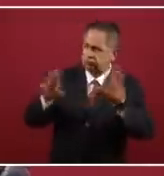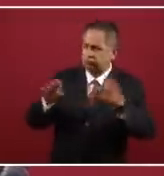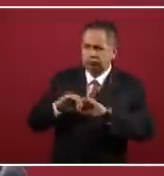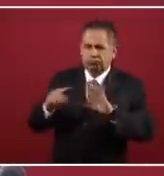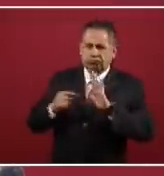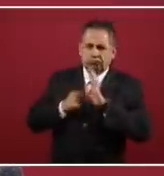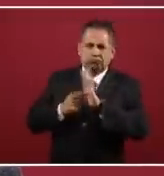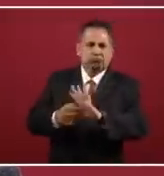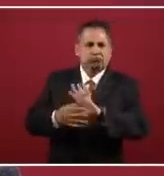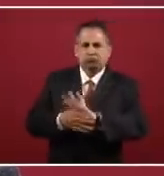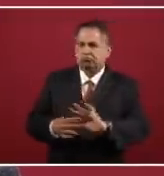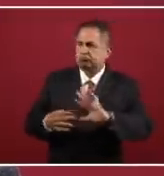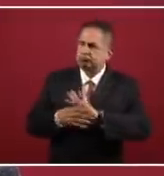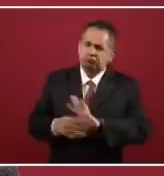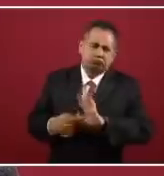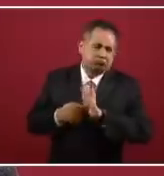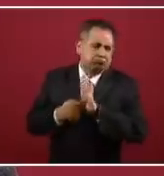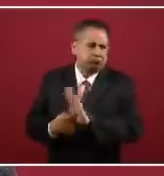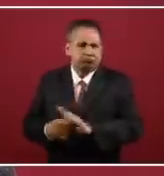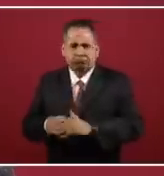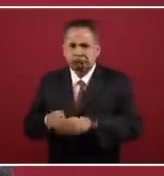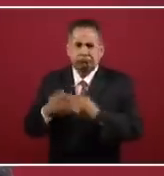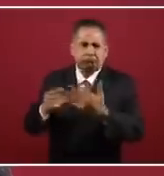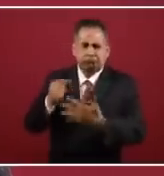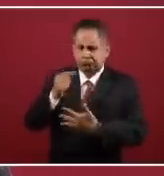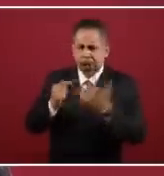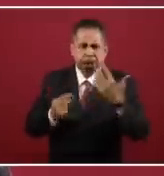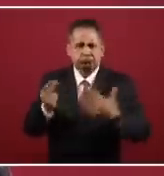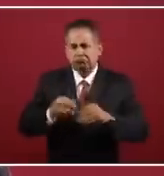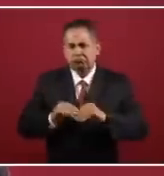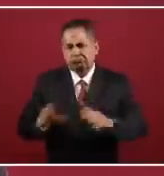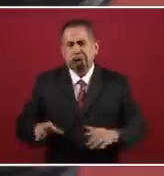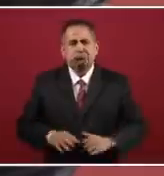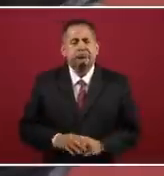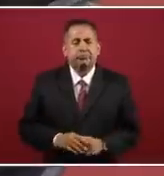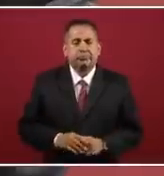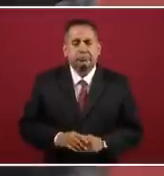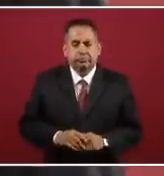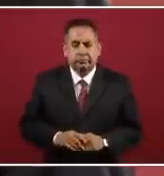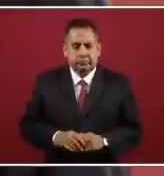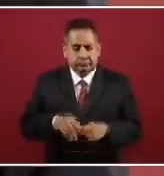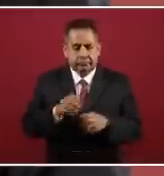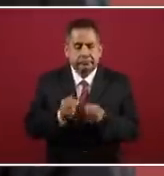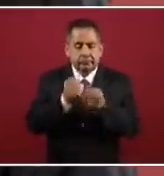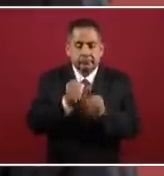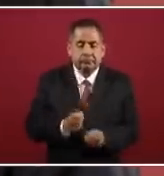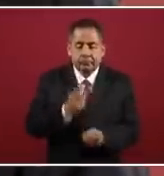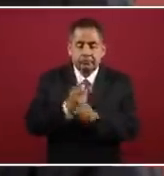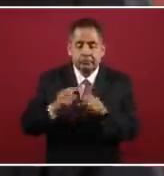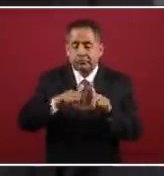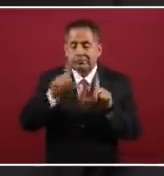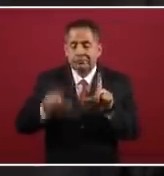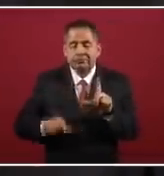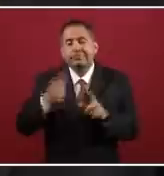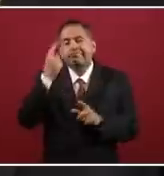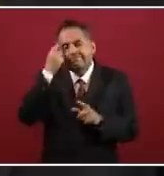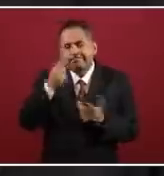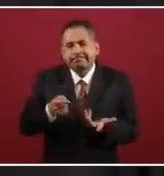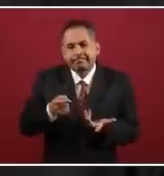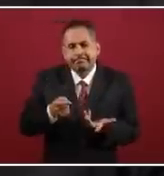transparencia que se necesite. Sí. Lo de seguridad nacional lo estamos haciendo porque si